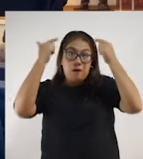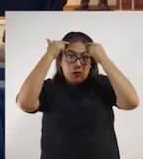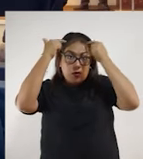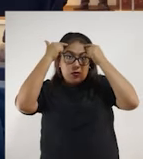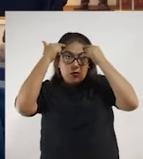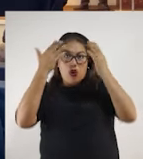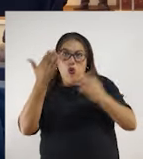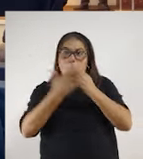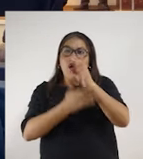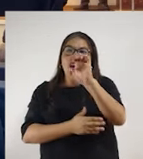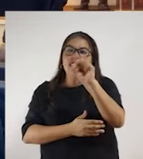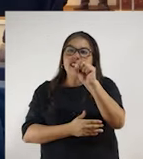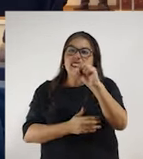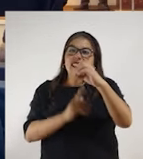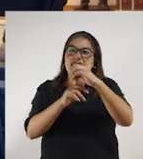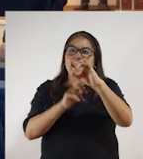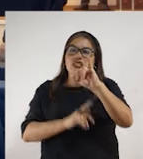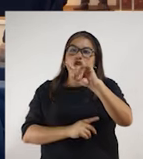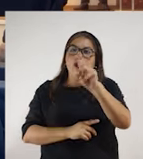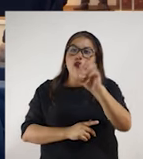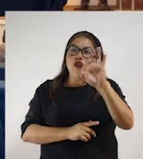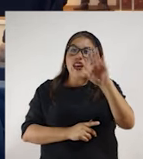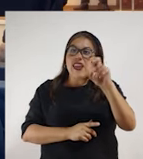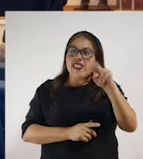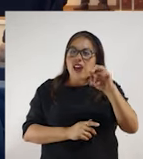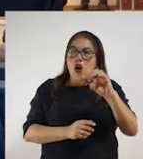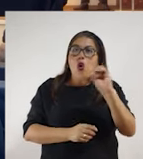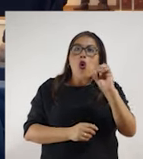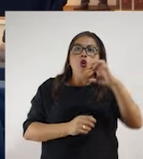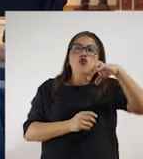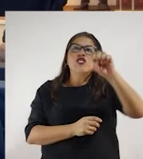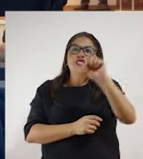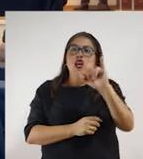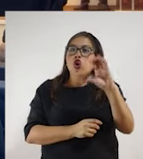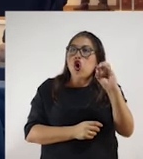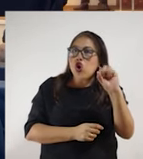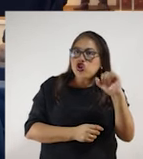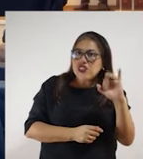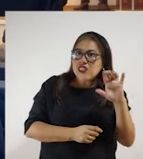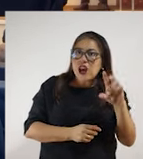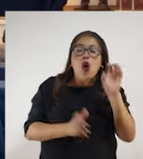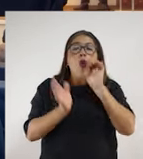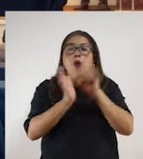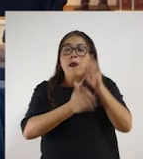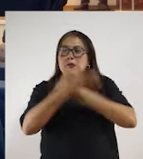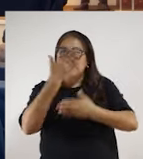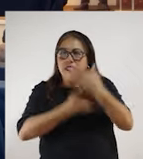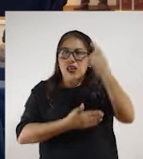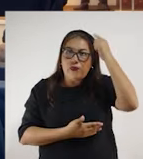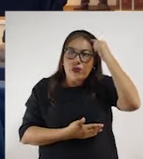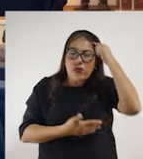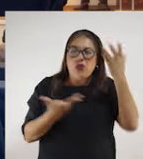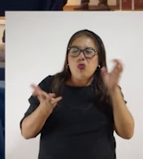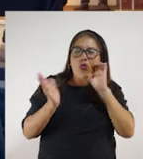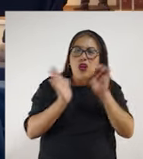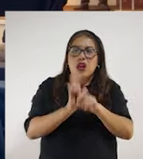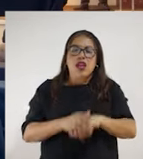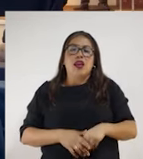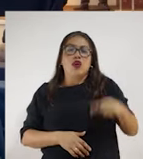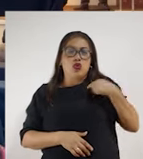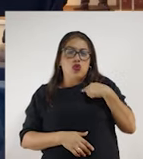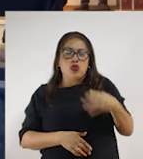esquizofrenia o la psicosis o algún tipo de discapacidad intelectual, la imagen que inmediatamente